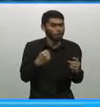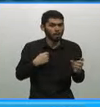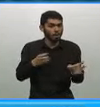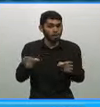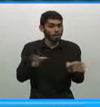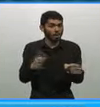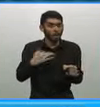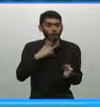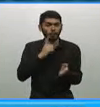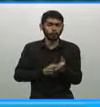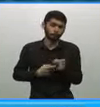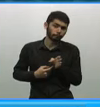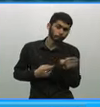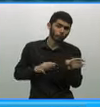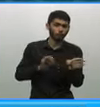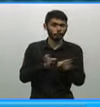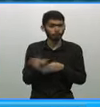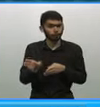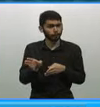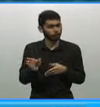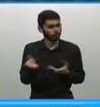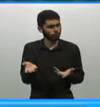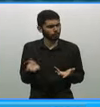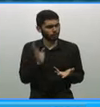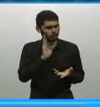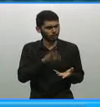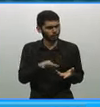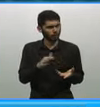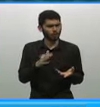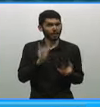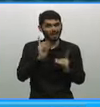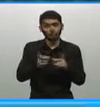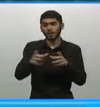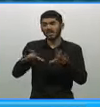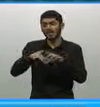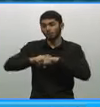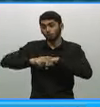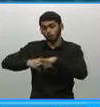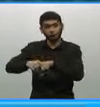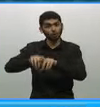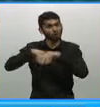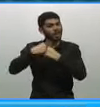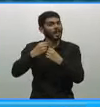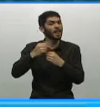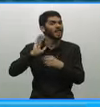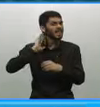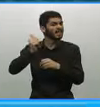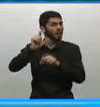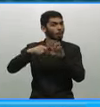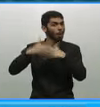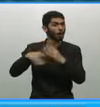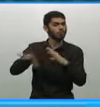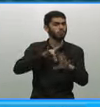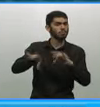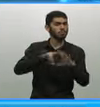argentina, pero también hay 16 jugadores del ámbito local que fueron convocados por sus selecciones. Pero, ¿qué te